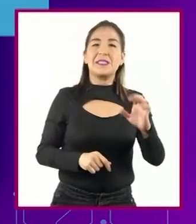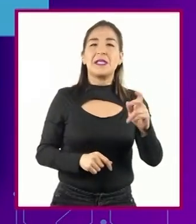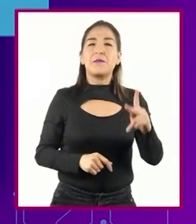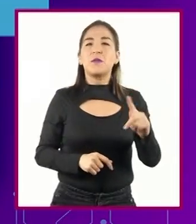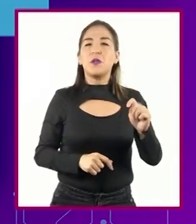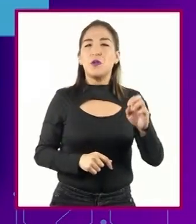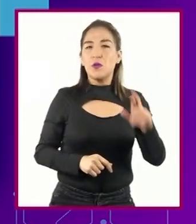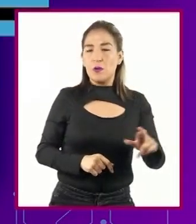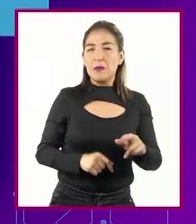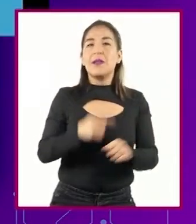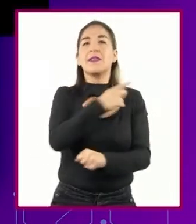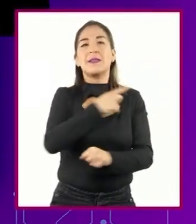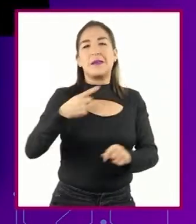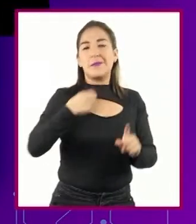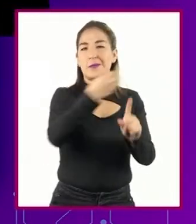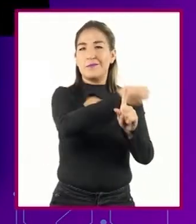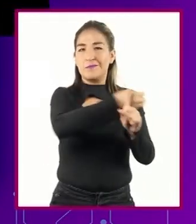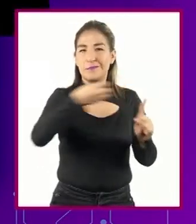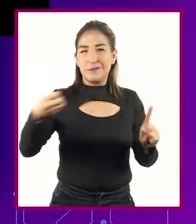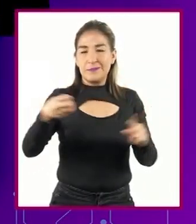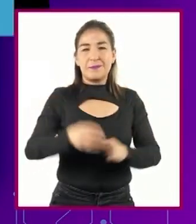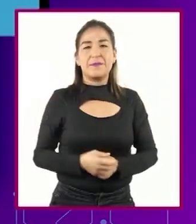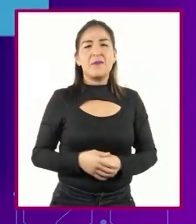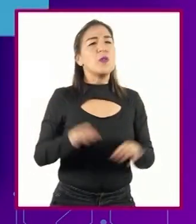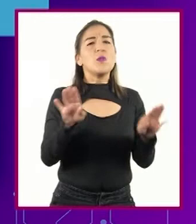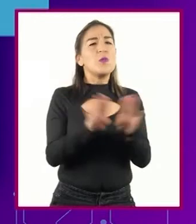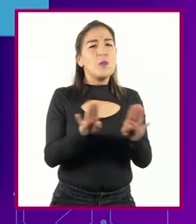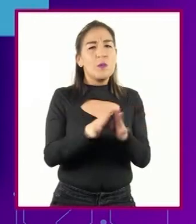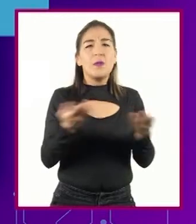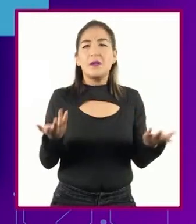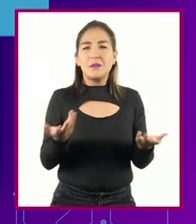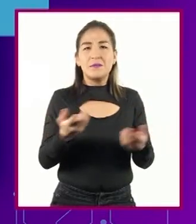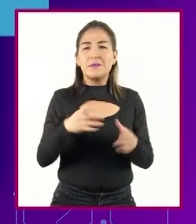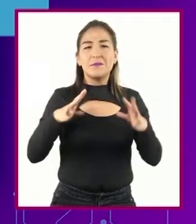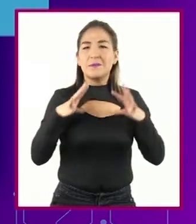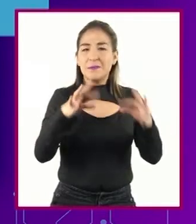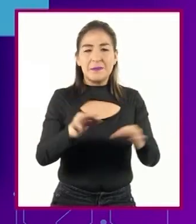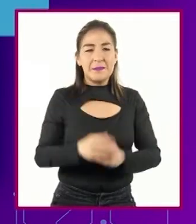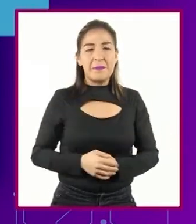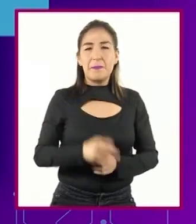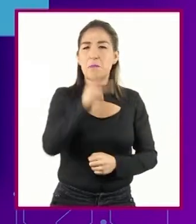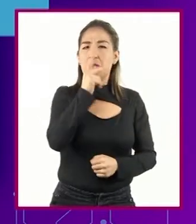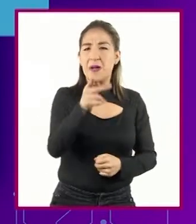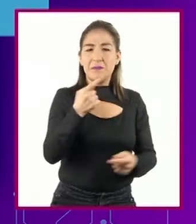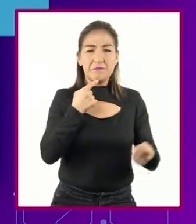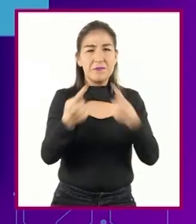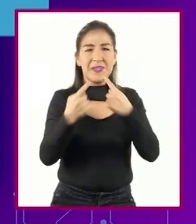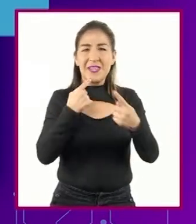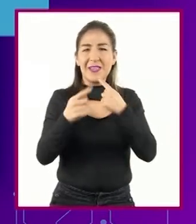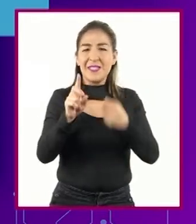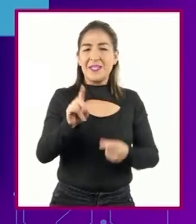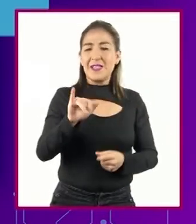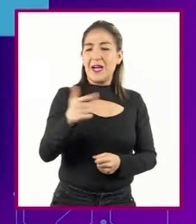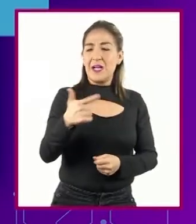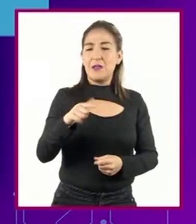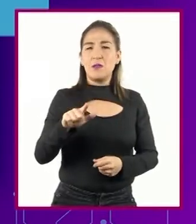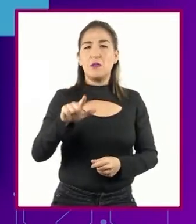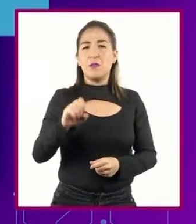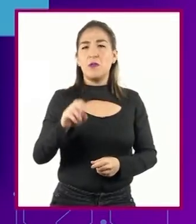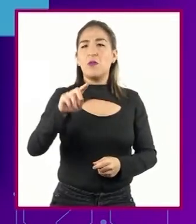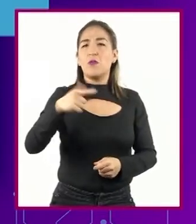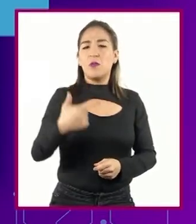manera ordenada. ¿Cómo surge la palabra diálogo? Ve sus